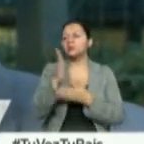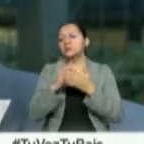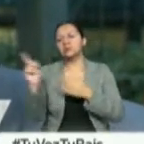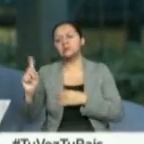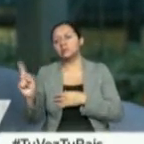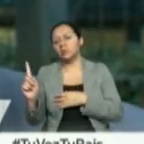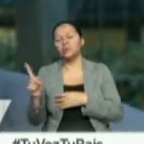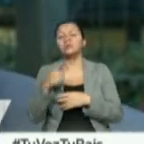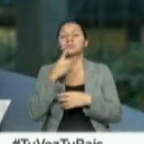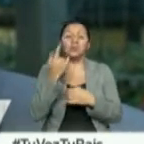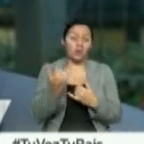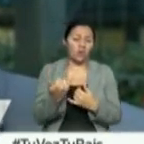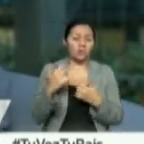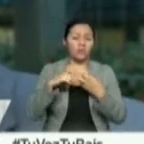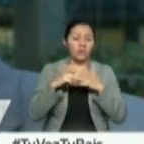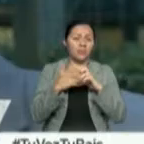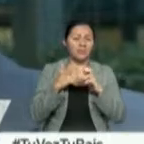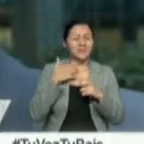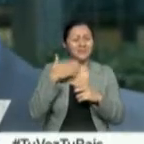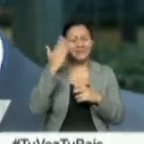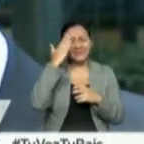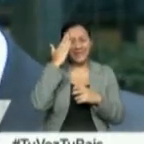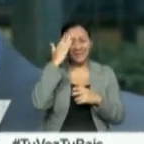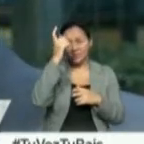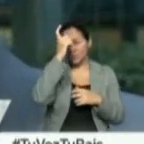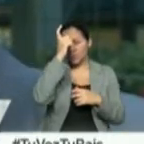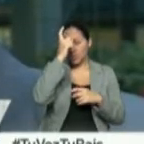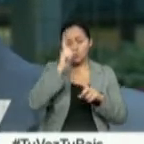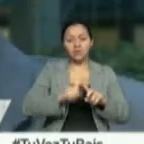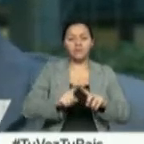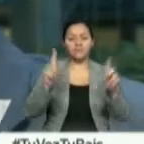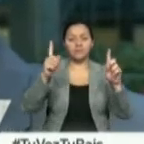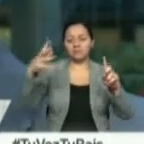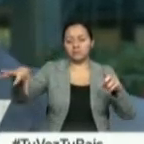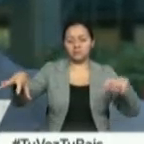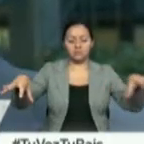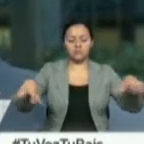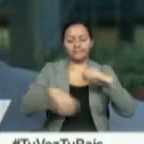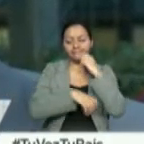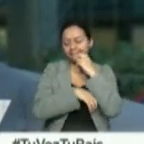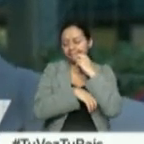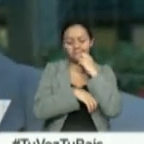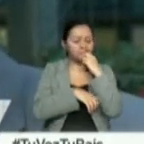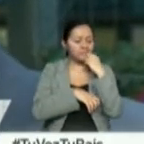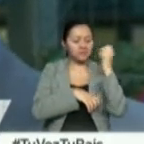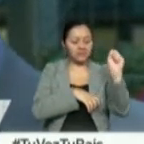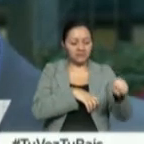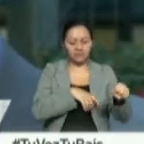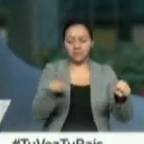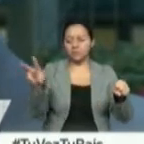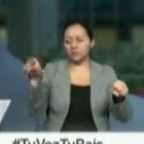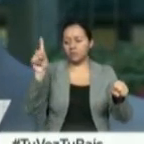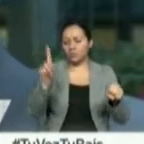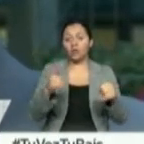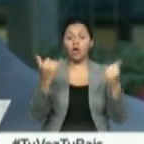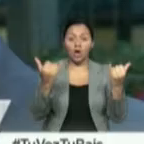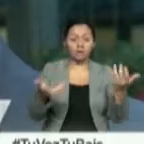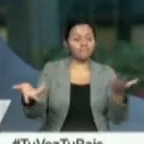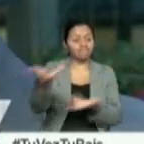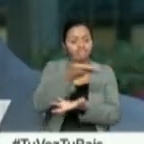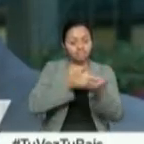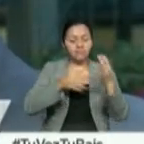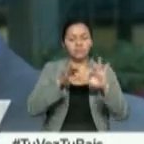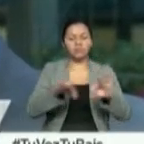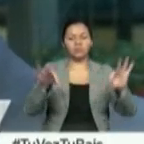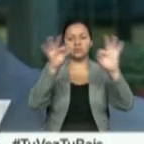problemático todos sabemos que las posiciones son bastante diversas por eso el objetivo de hoy debería ser encontrar una plataforma común